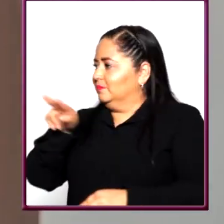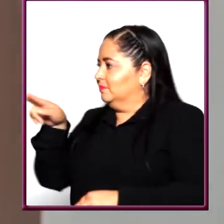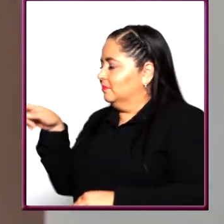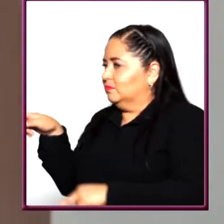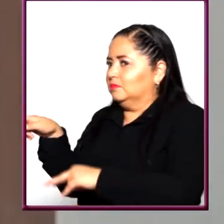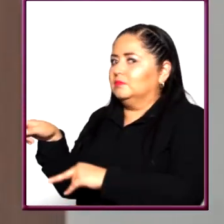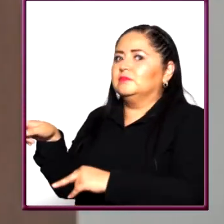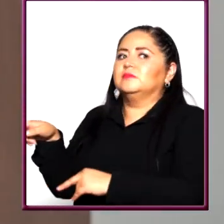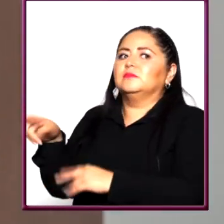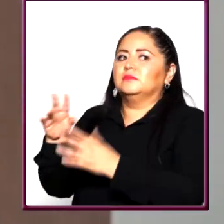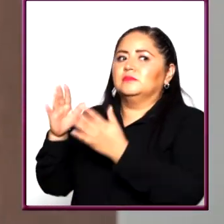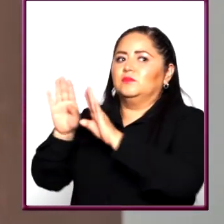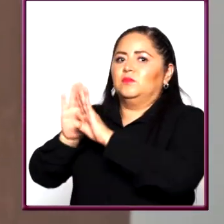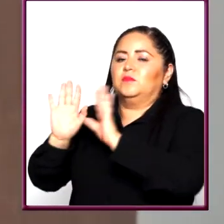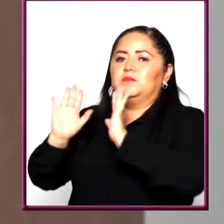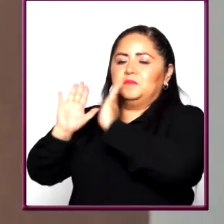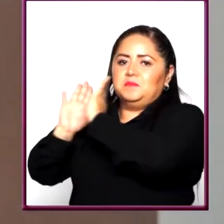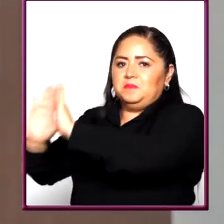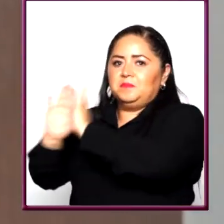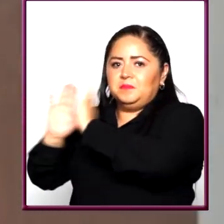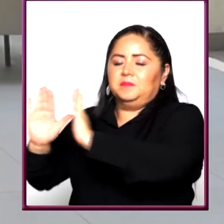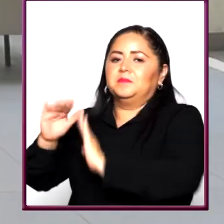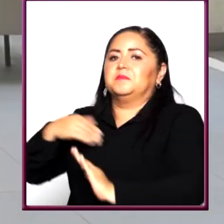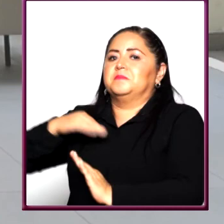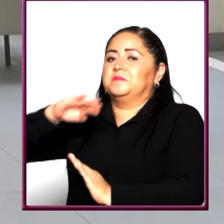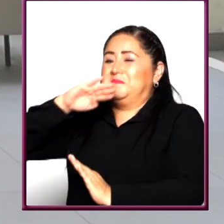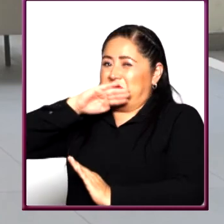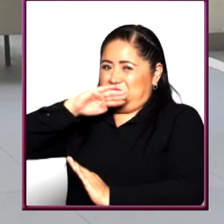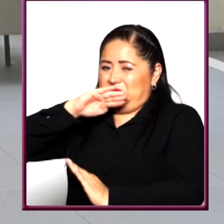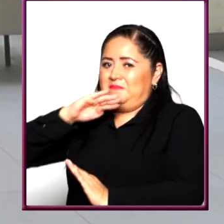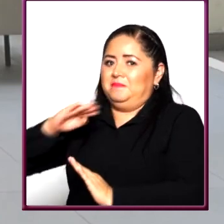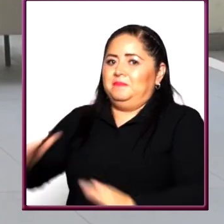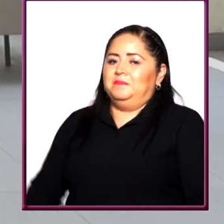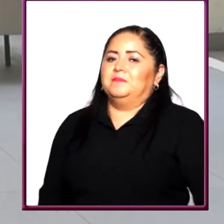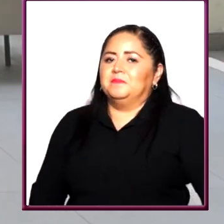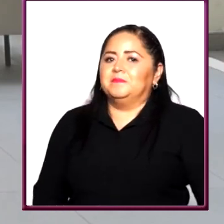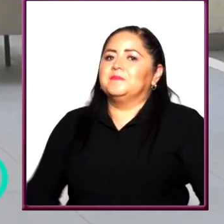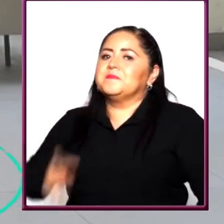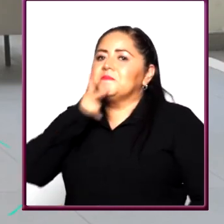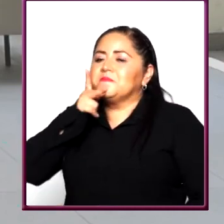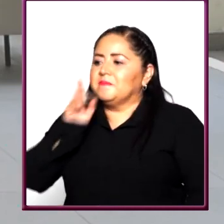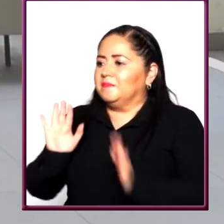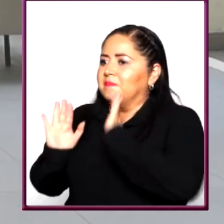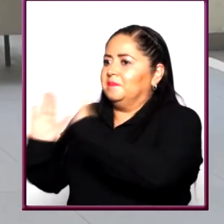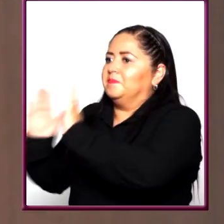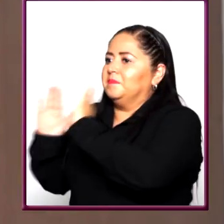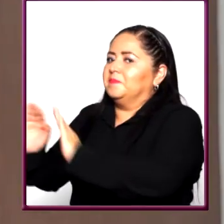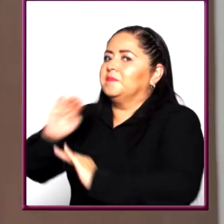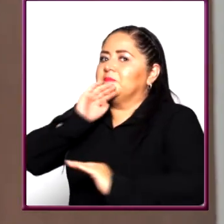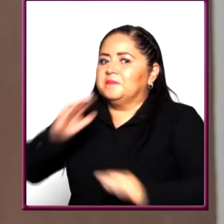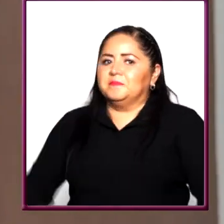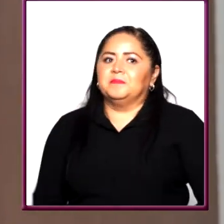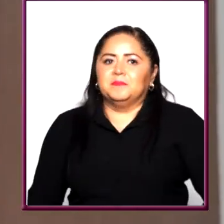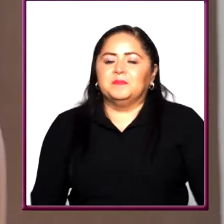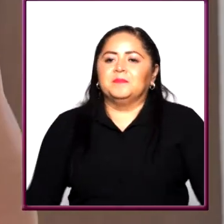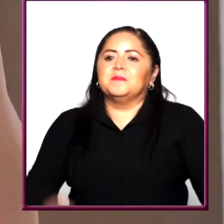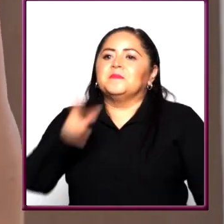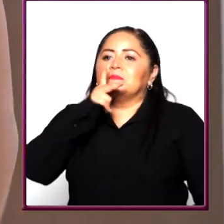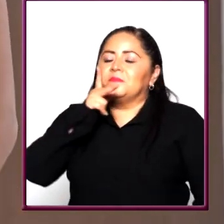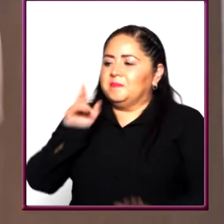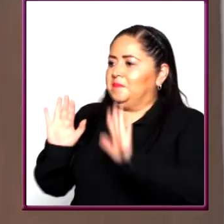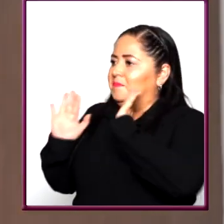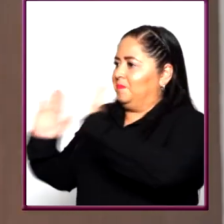Volteamos hacia el lado derecho y voy a hacer mamá, mi papá. Mamá,